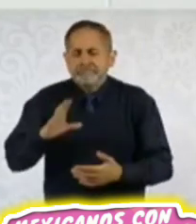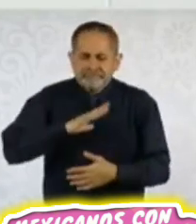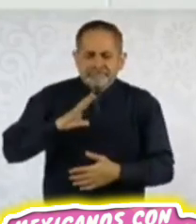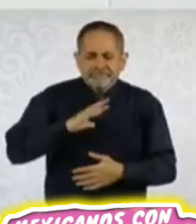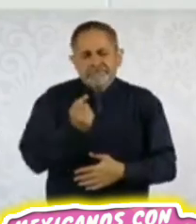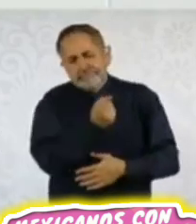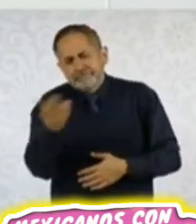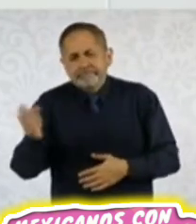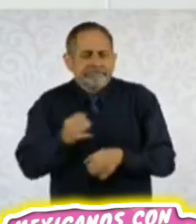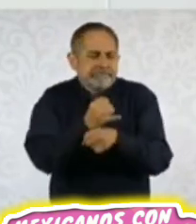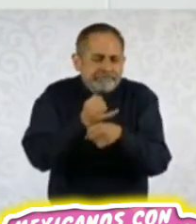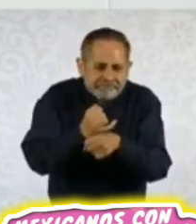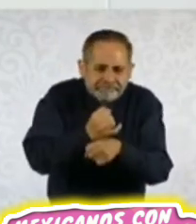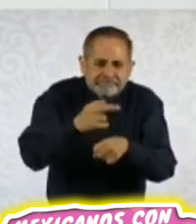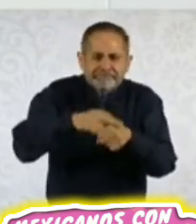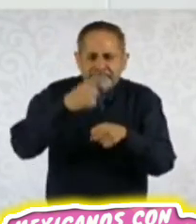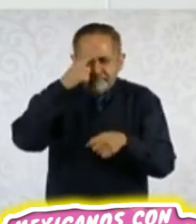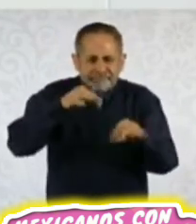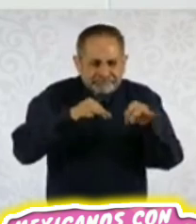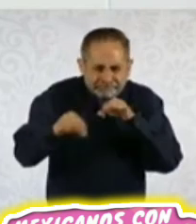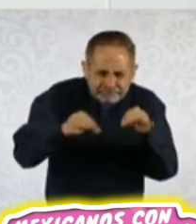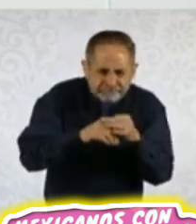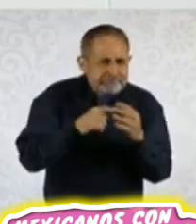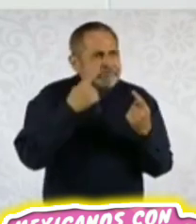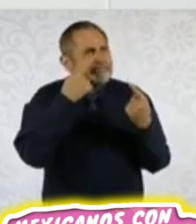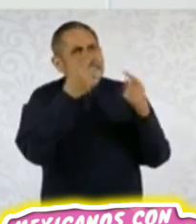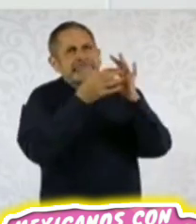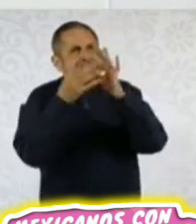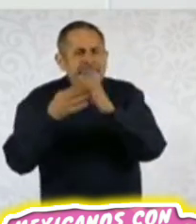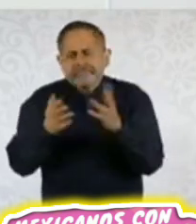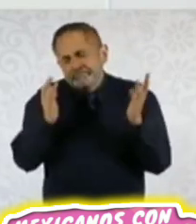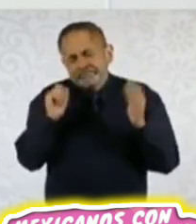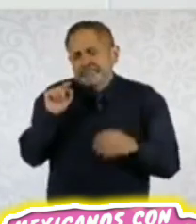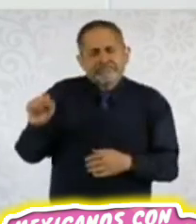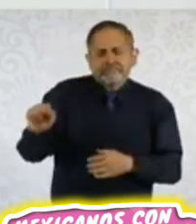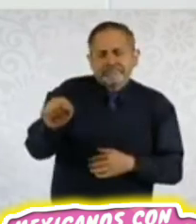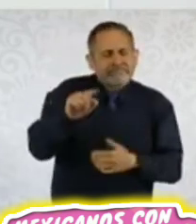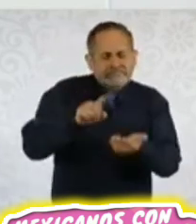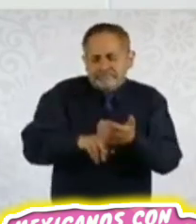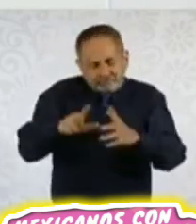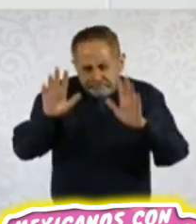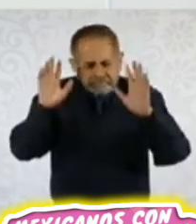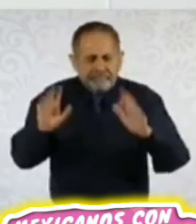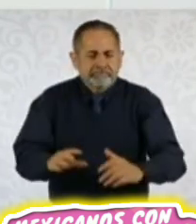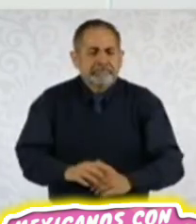inspectores del trabajo que tendrían que tener estas labores.